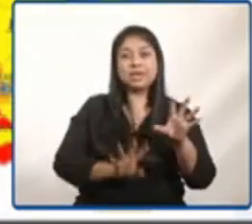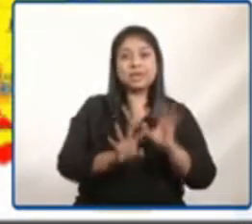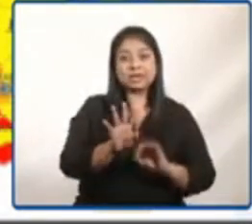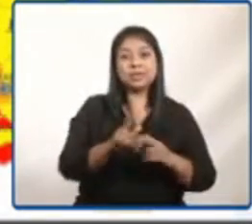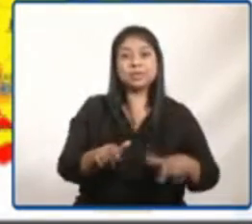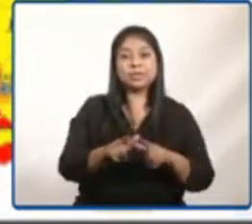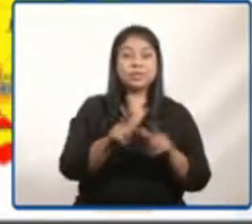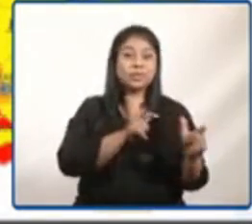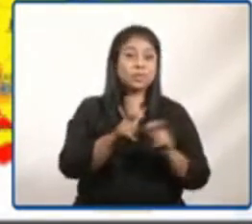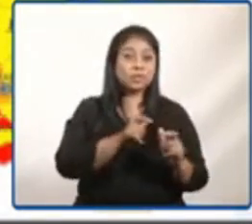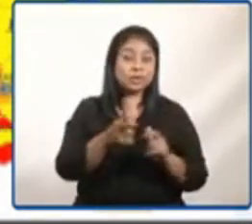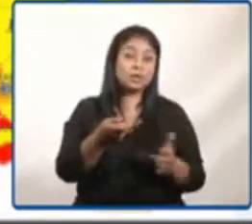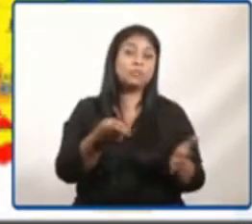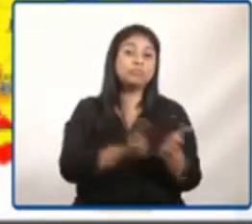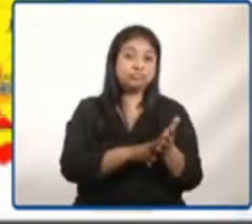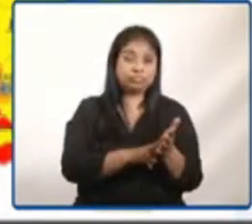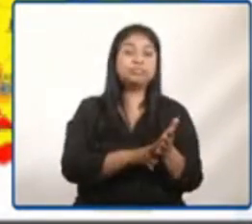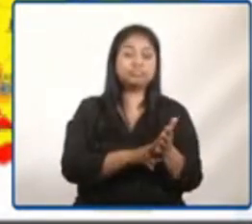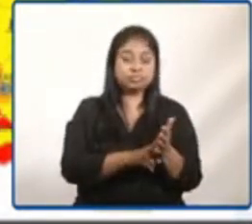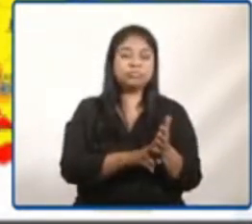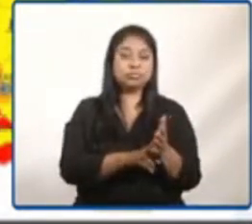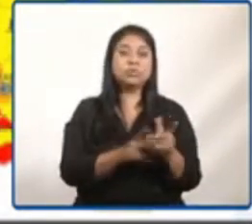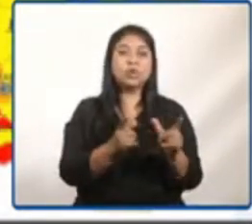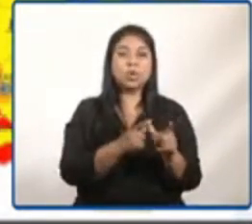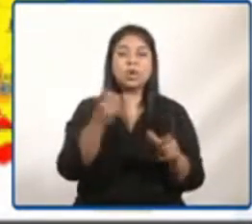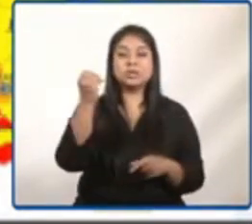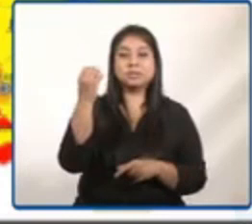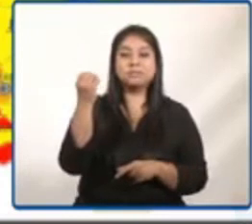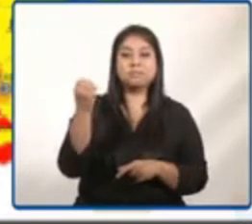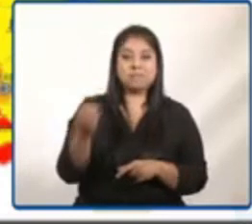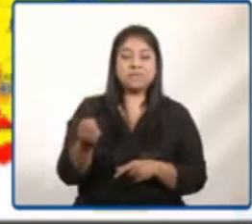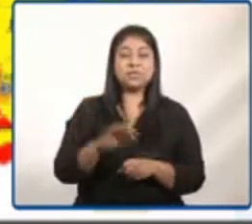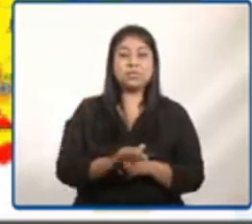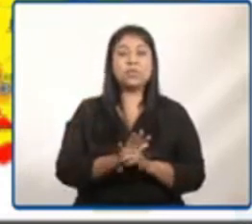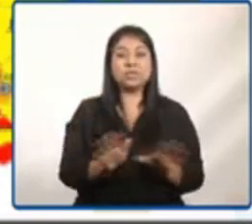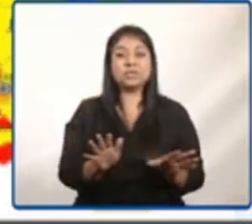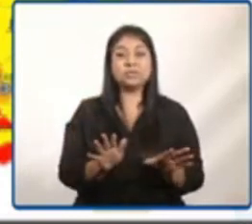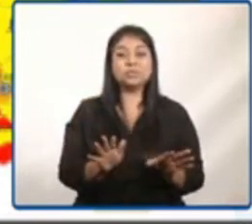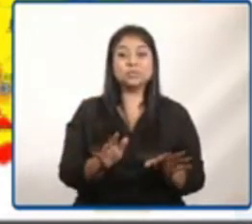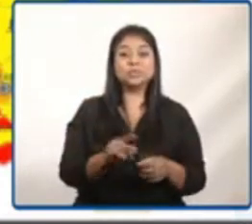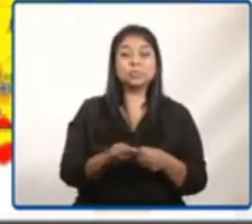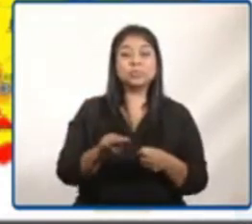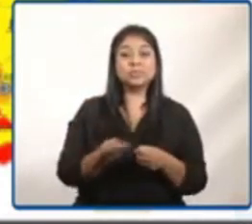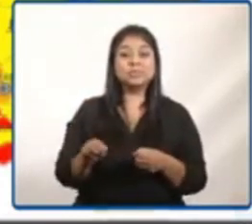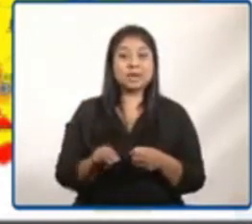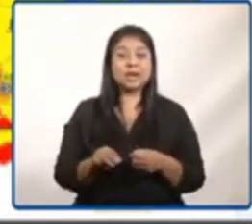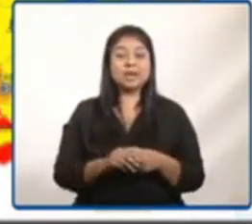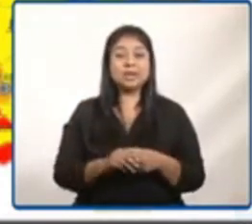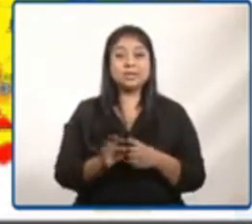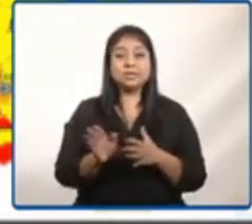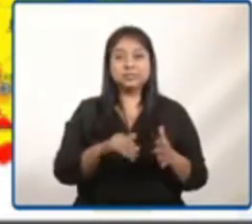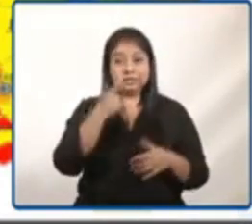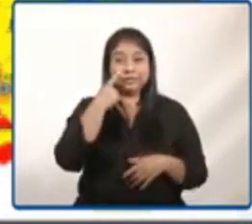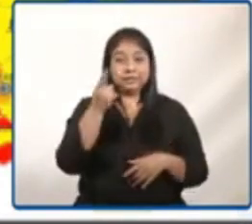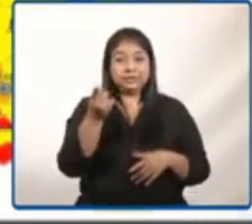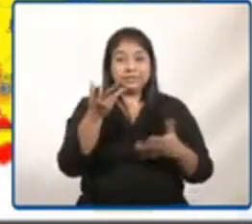van a implementar. Y esto va de la mano con el semáforo de COVID-19 a nivel municipal, que como ustedes lo